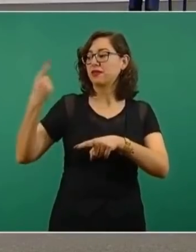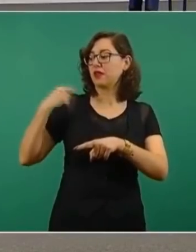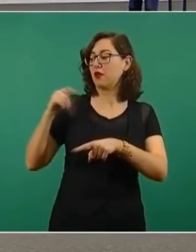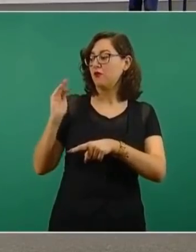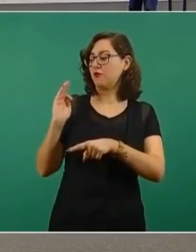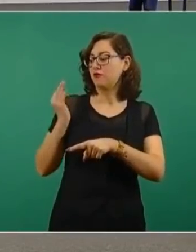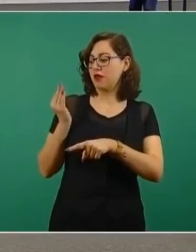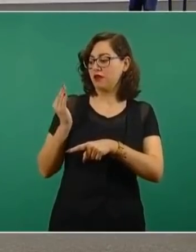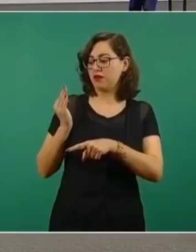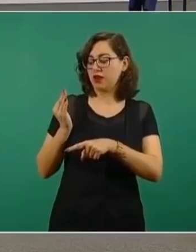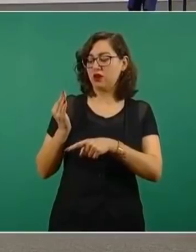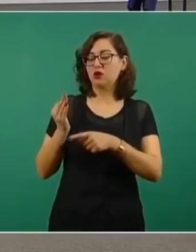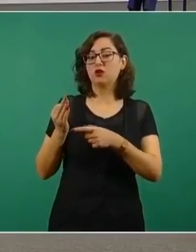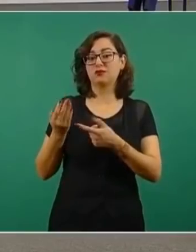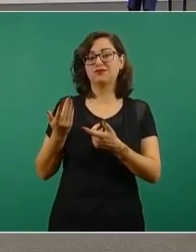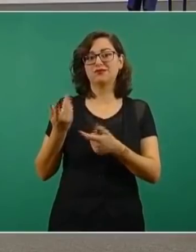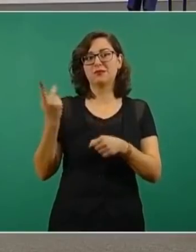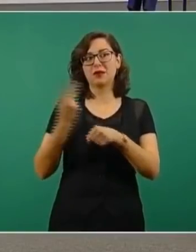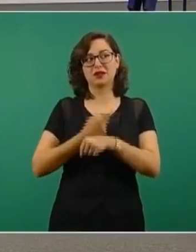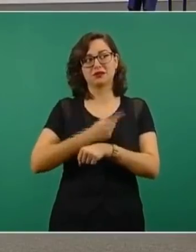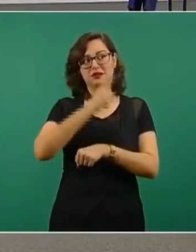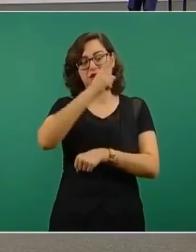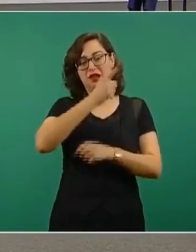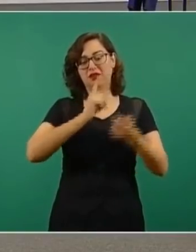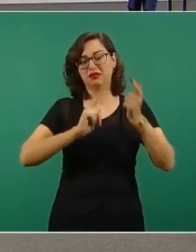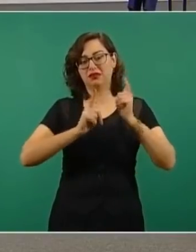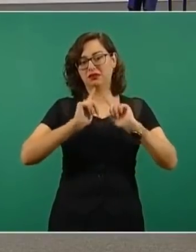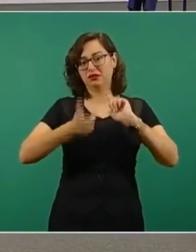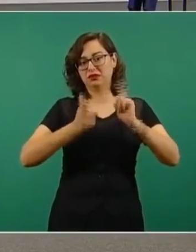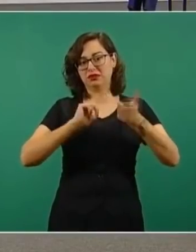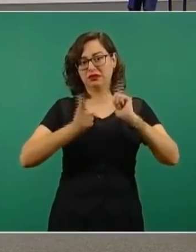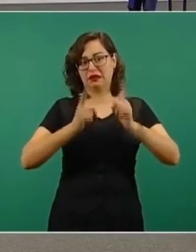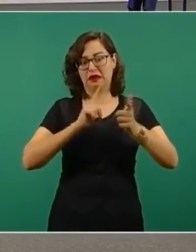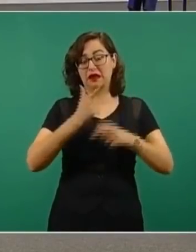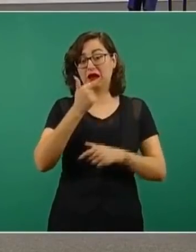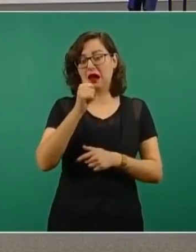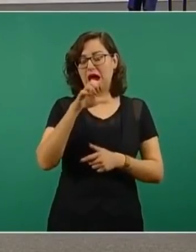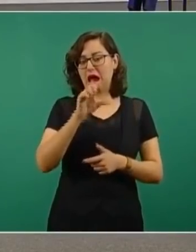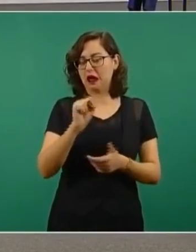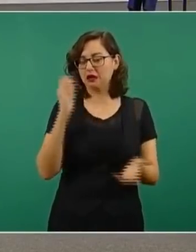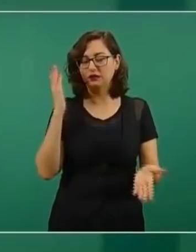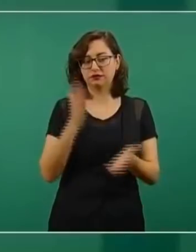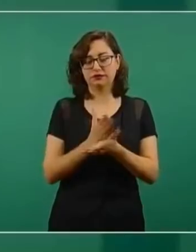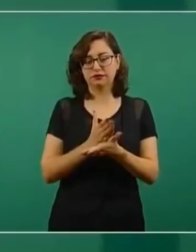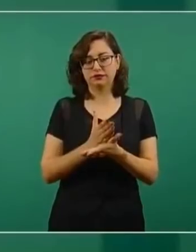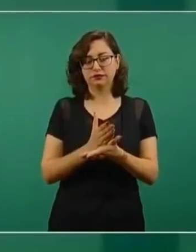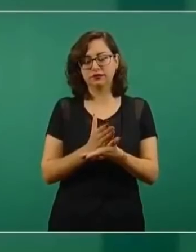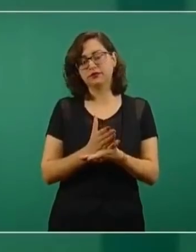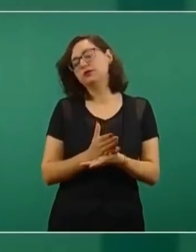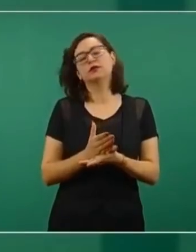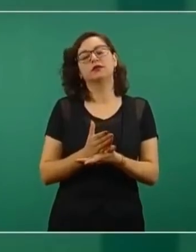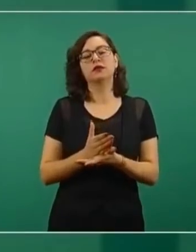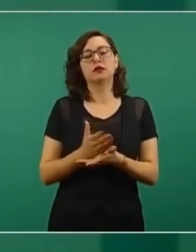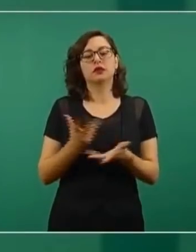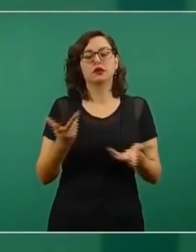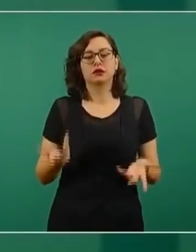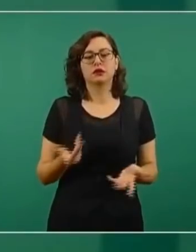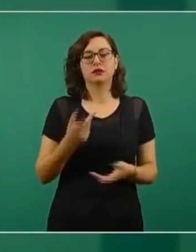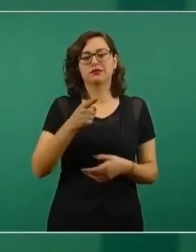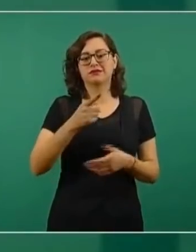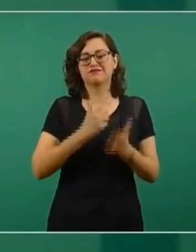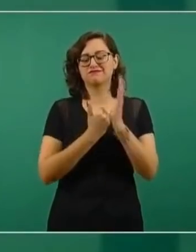asociado a los costos de gas que pasaron en el sur de Texas, o en todo Texas, donde el precio del MBTU